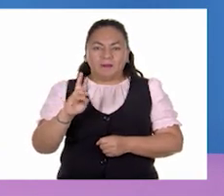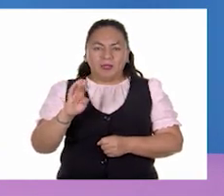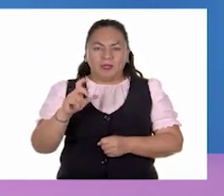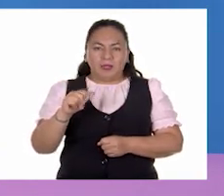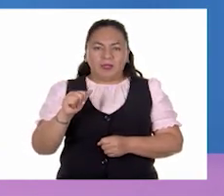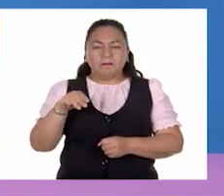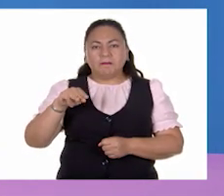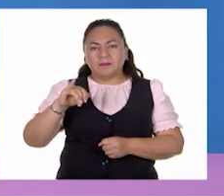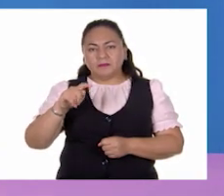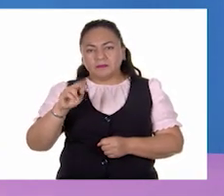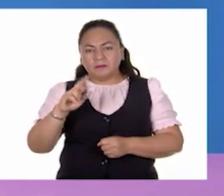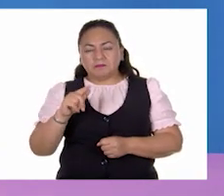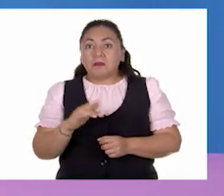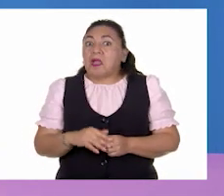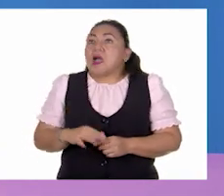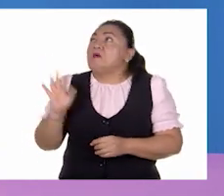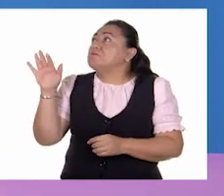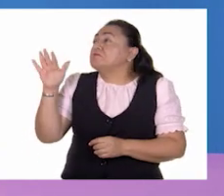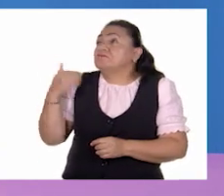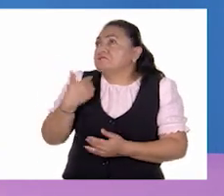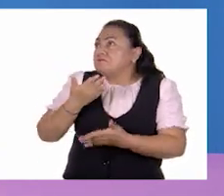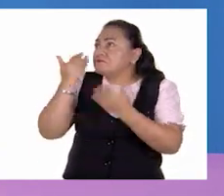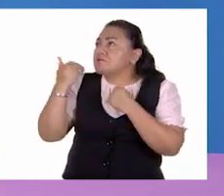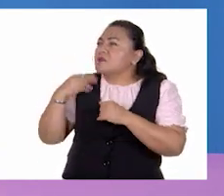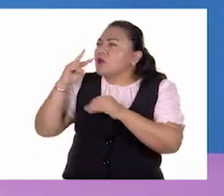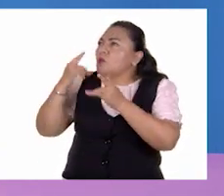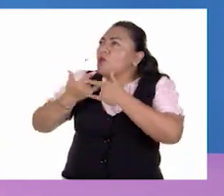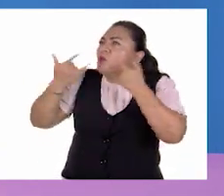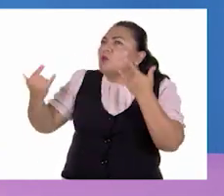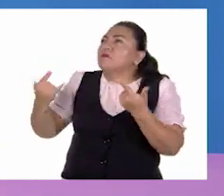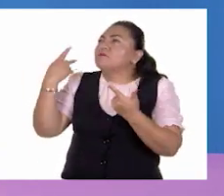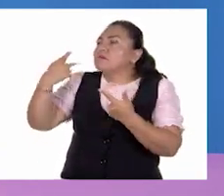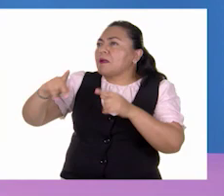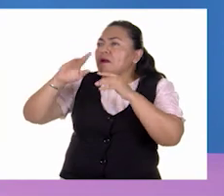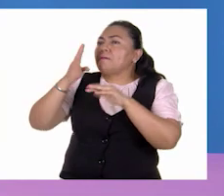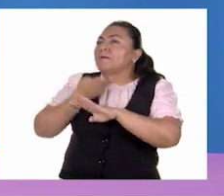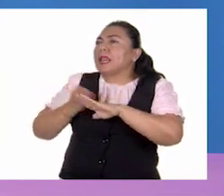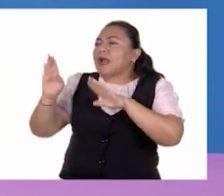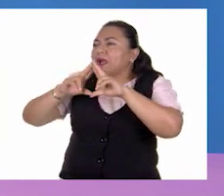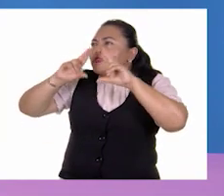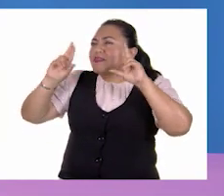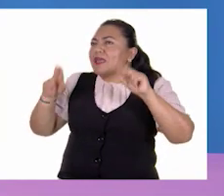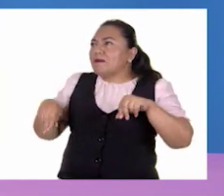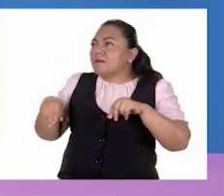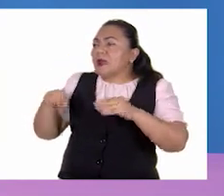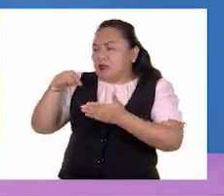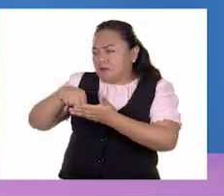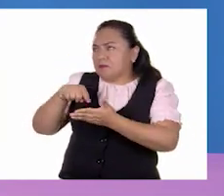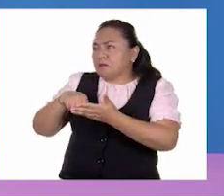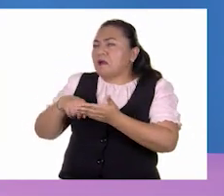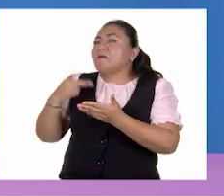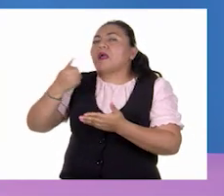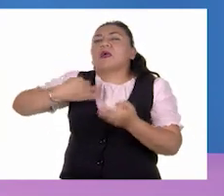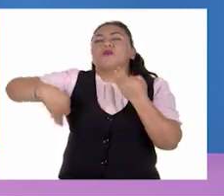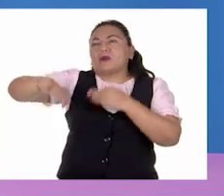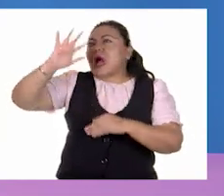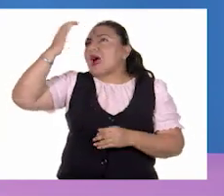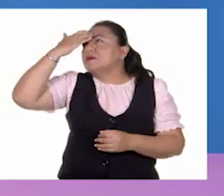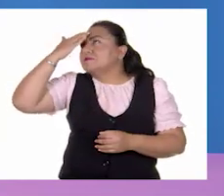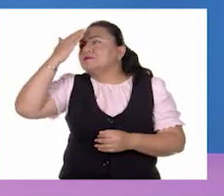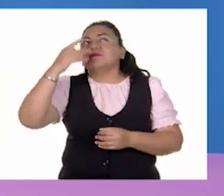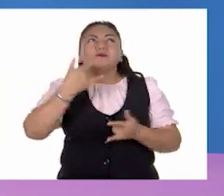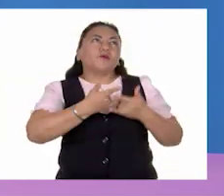Está contando una parte del cuento de Blancanieves, que aquí se llama Blancanieve, pero ya todos conocemos